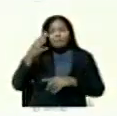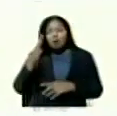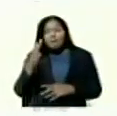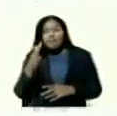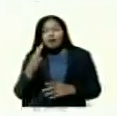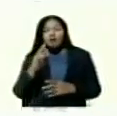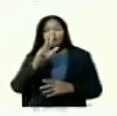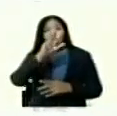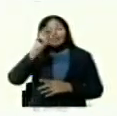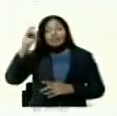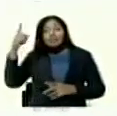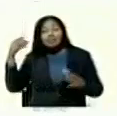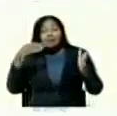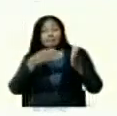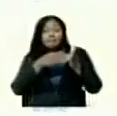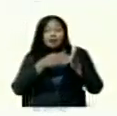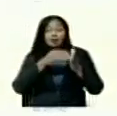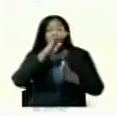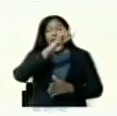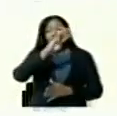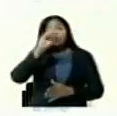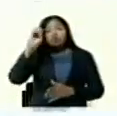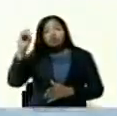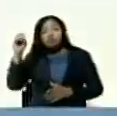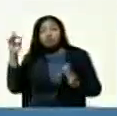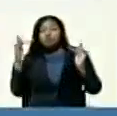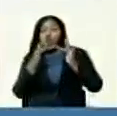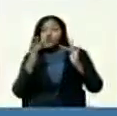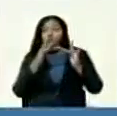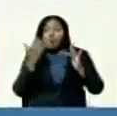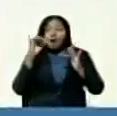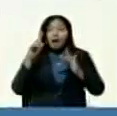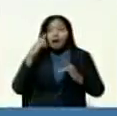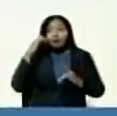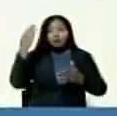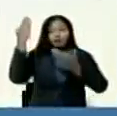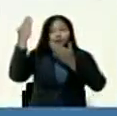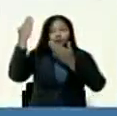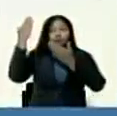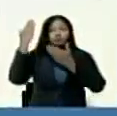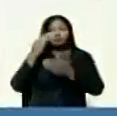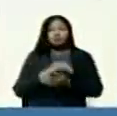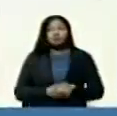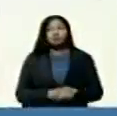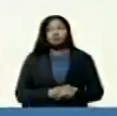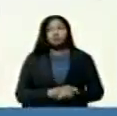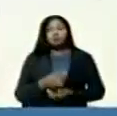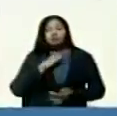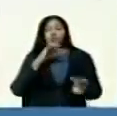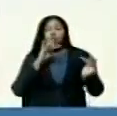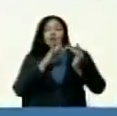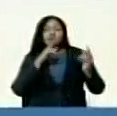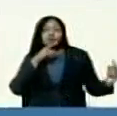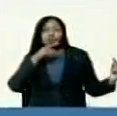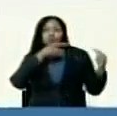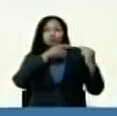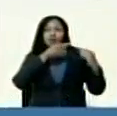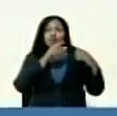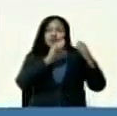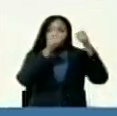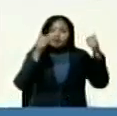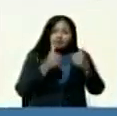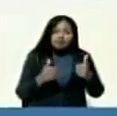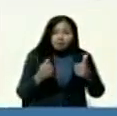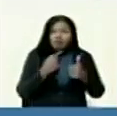de 70.400 conexiones simultáneas. Allí ustedes ven, estamos conectados directamente con el sistema,